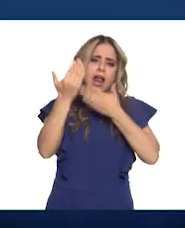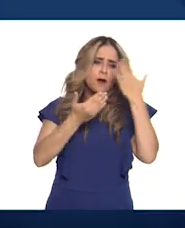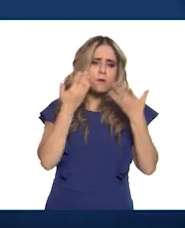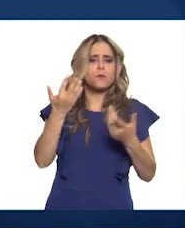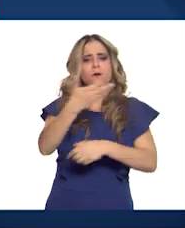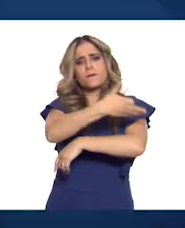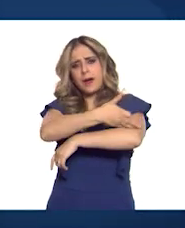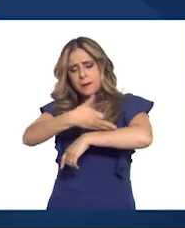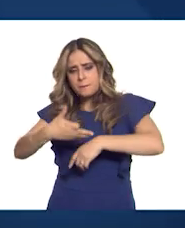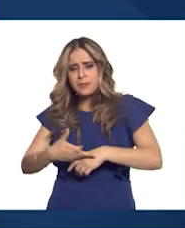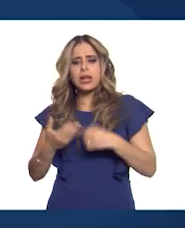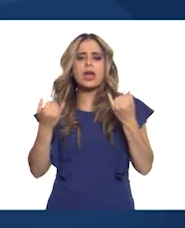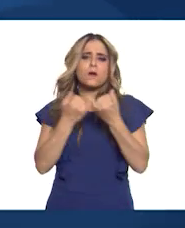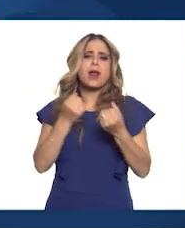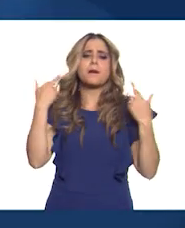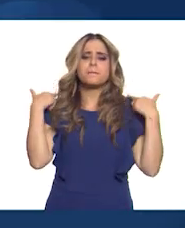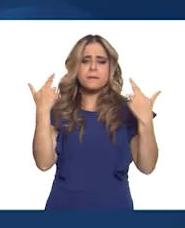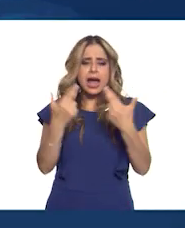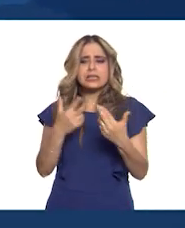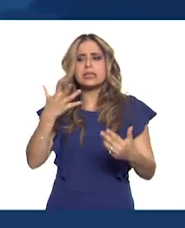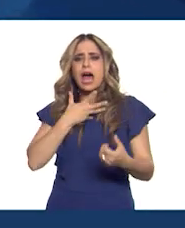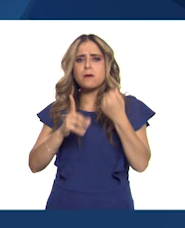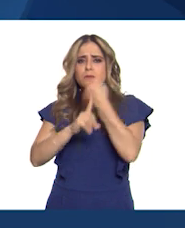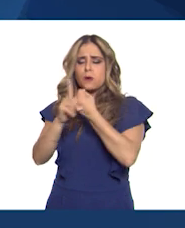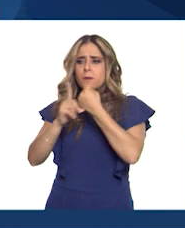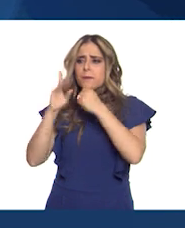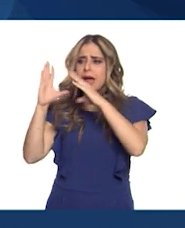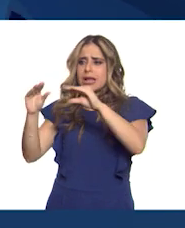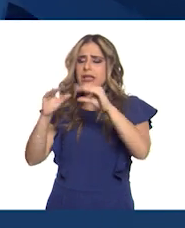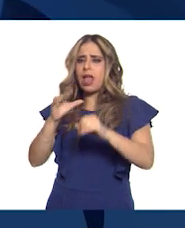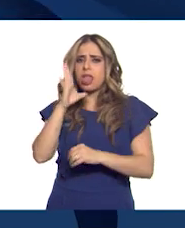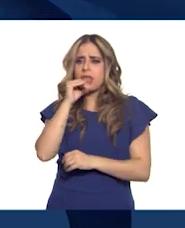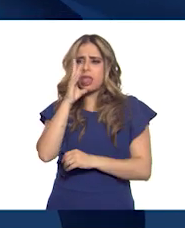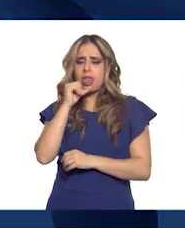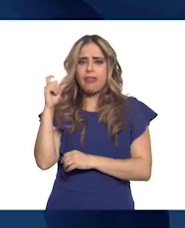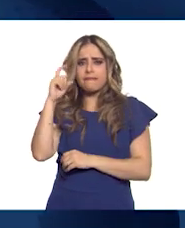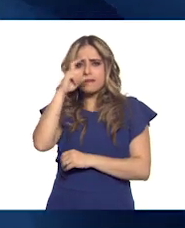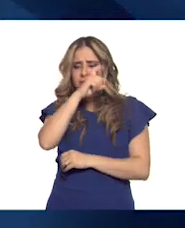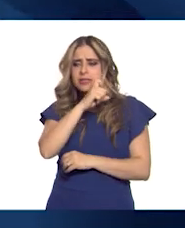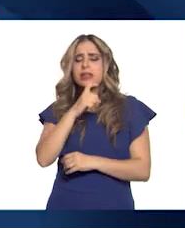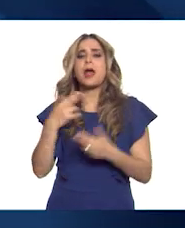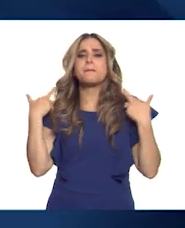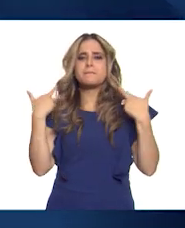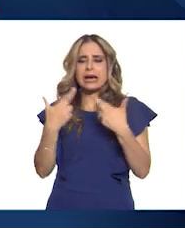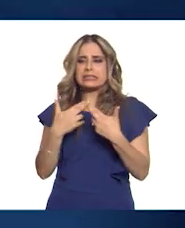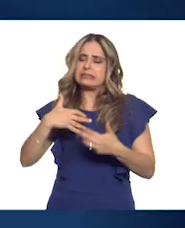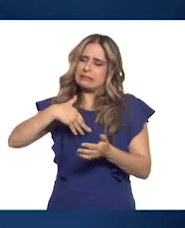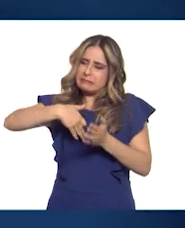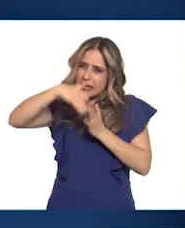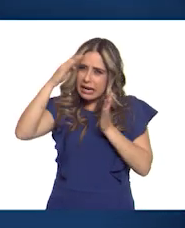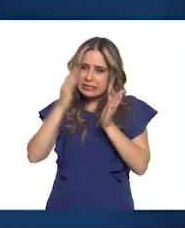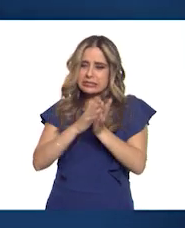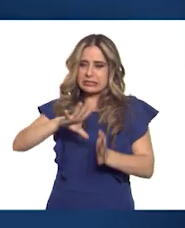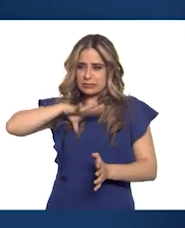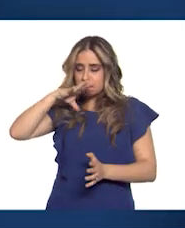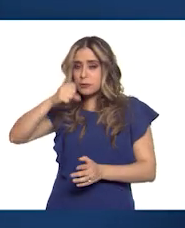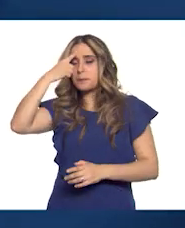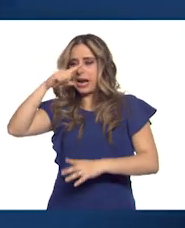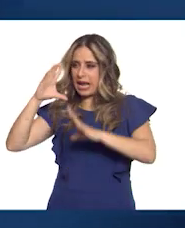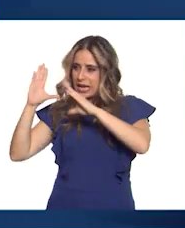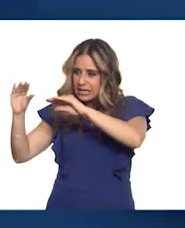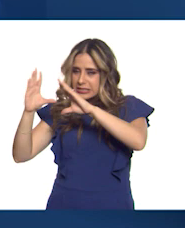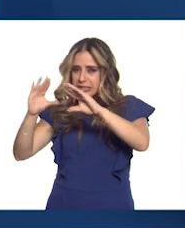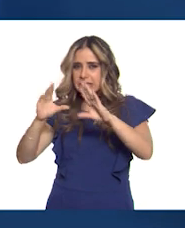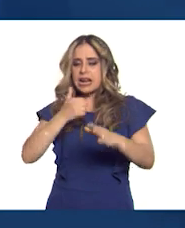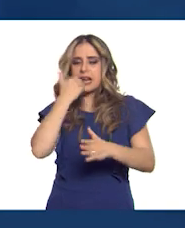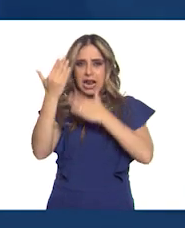los profesores han elegido superar estas dificultades. Y finalmente, en las conclusiones, puse solicitar que se divulguen